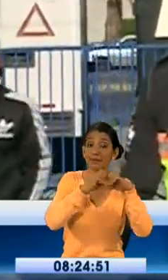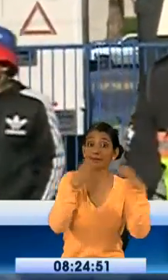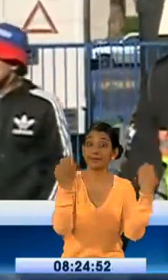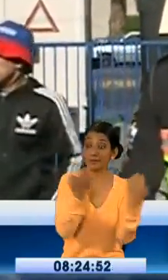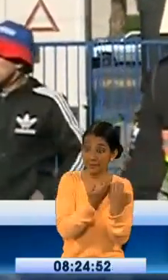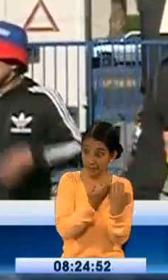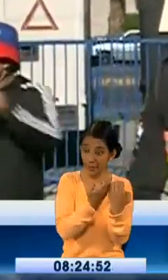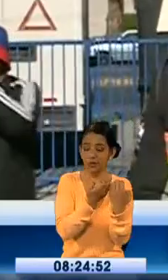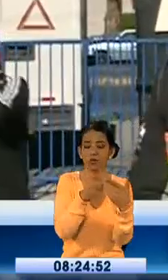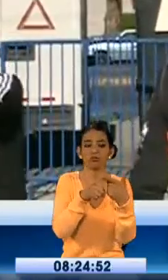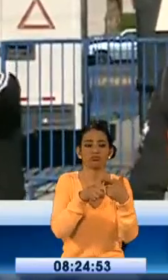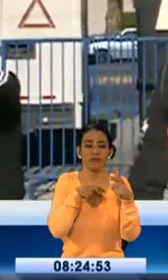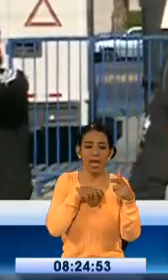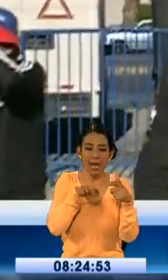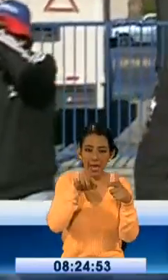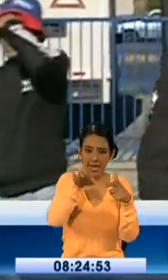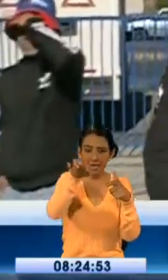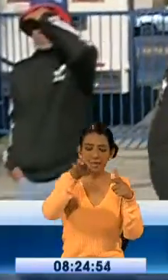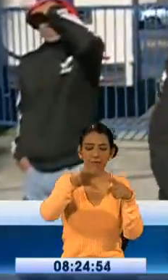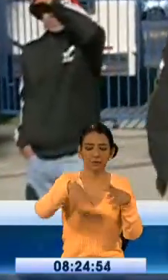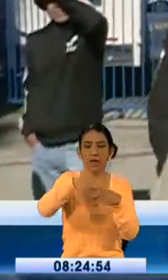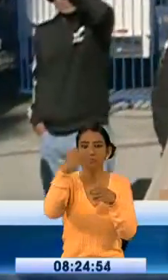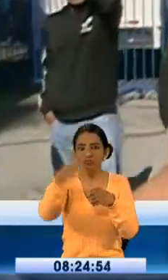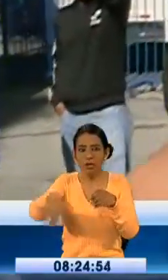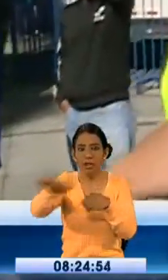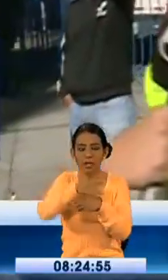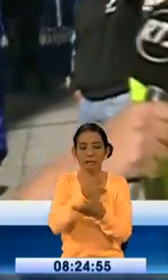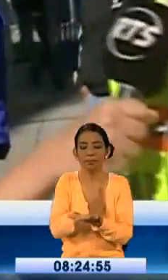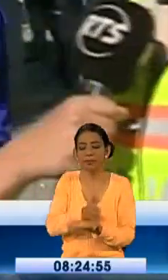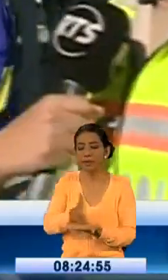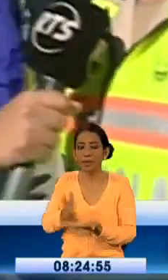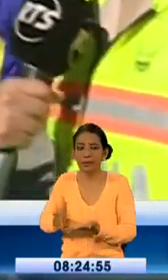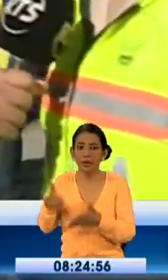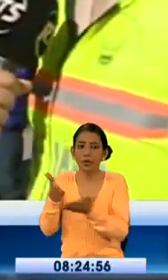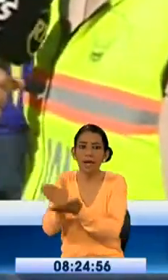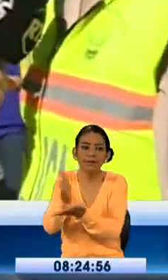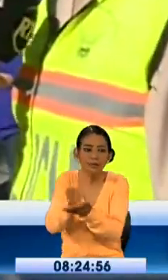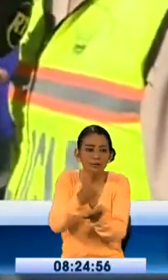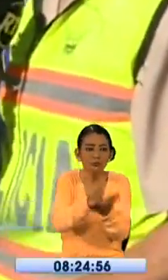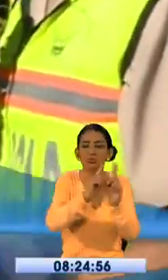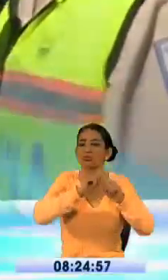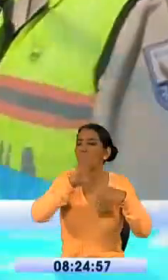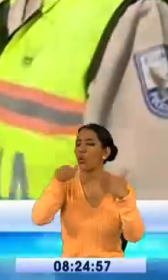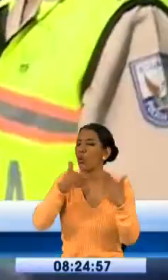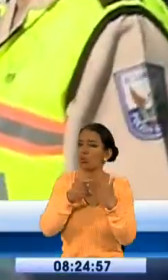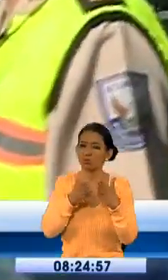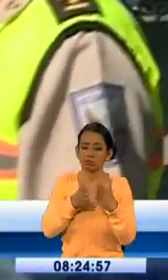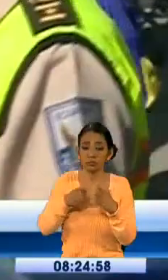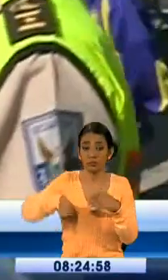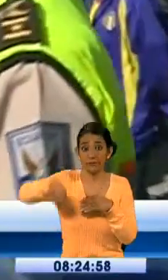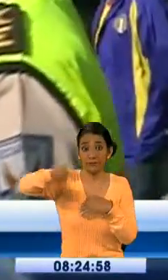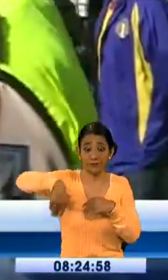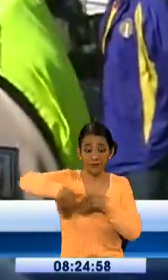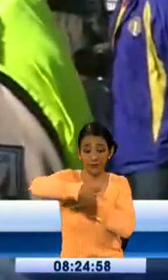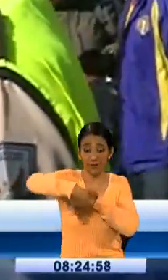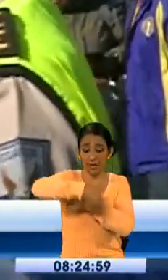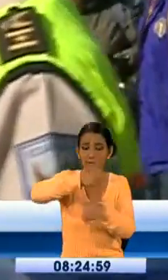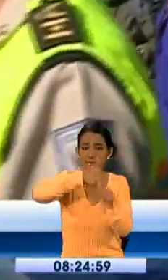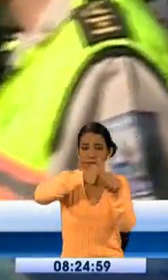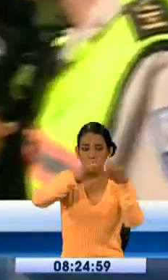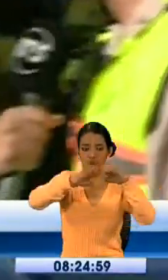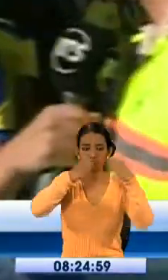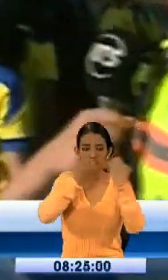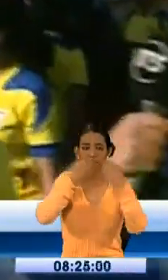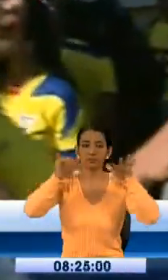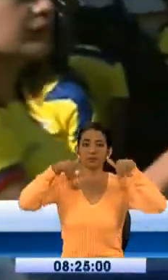cancha, graderíos, en los exteriores, parqueaderos, accesos y también en todas las vías aledañas a los corredores de 6 de